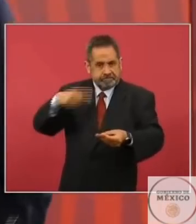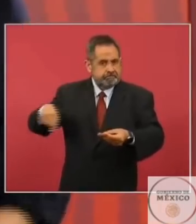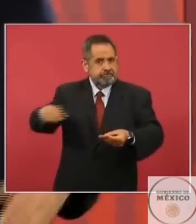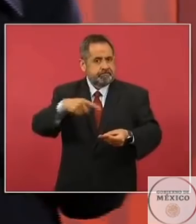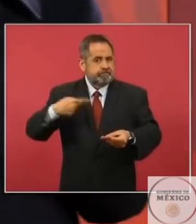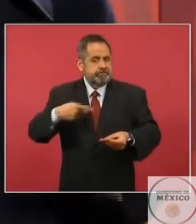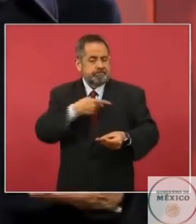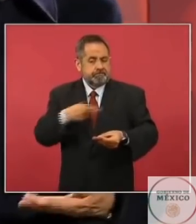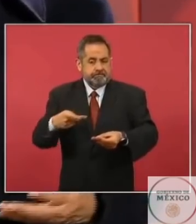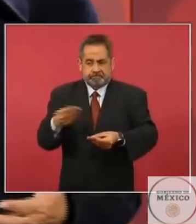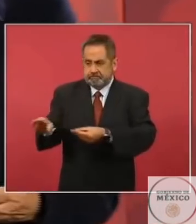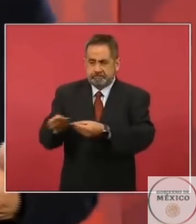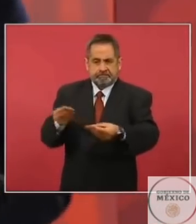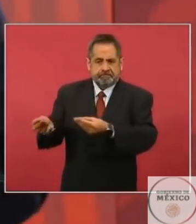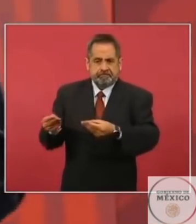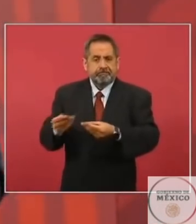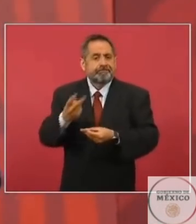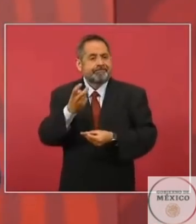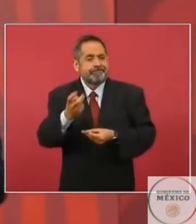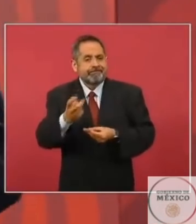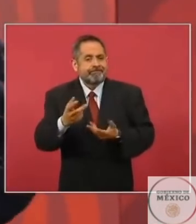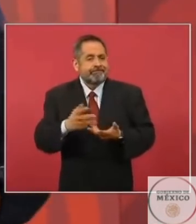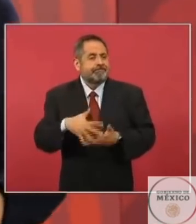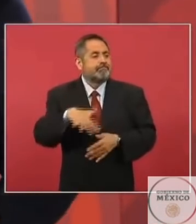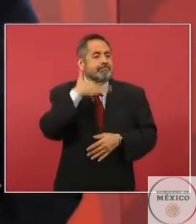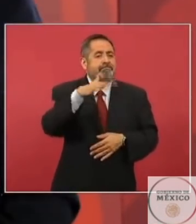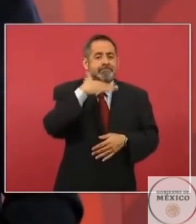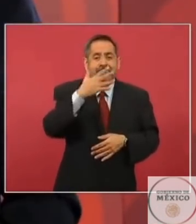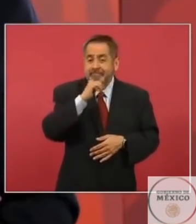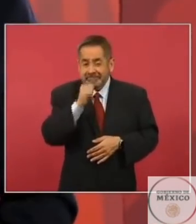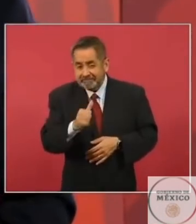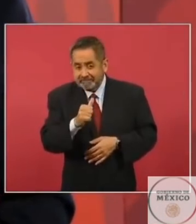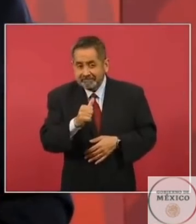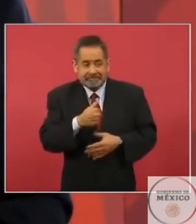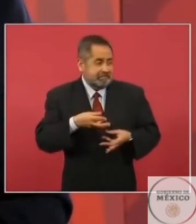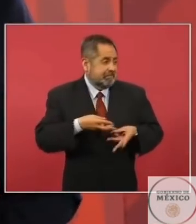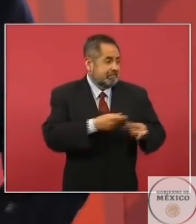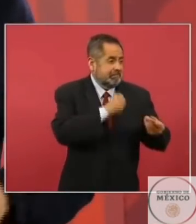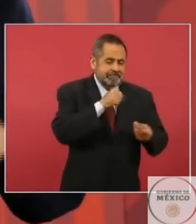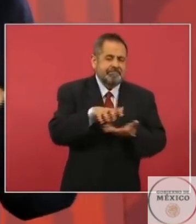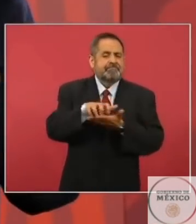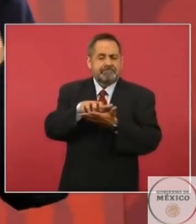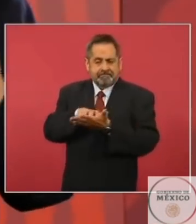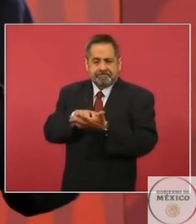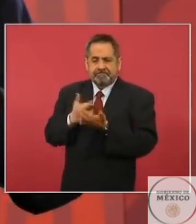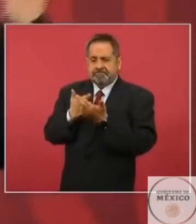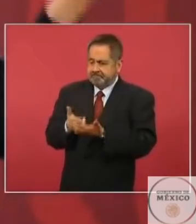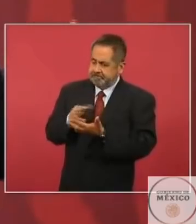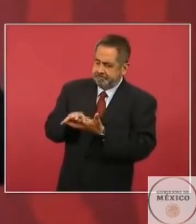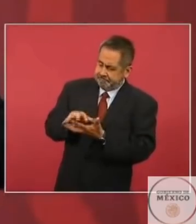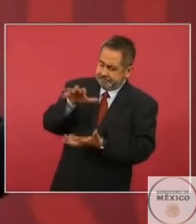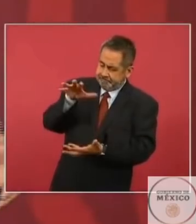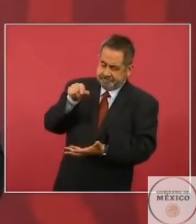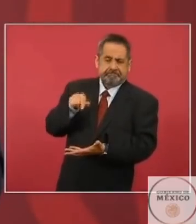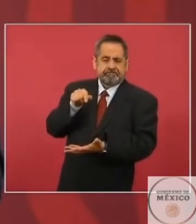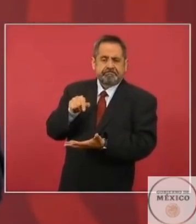Porque se ahorra mucho cuando no hay corrupción. El presupuesto alcanza,